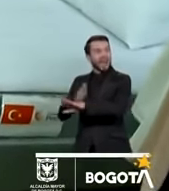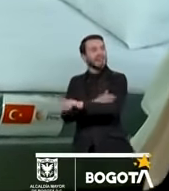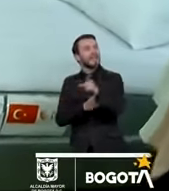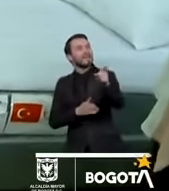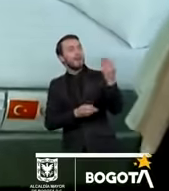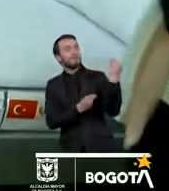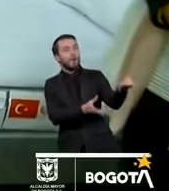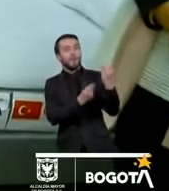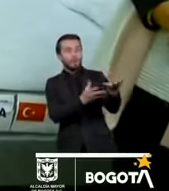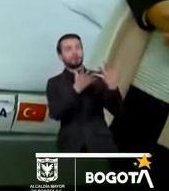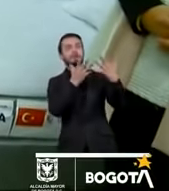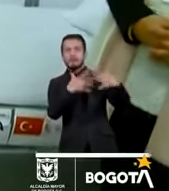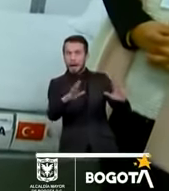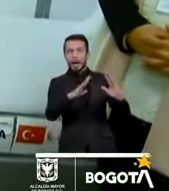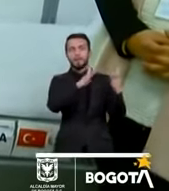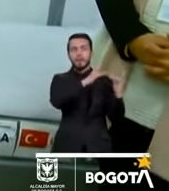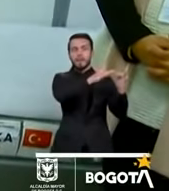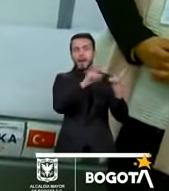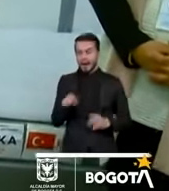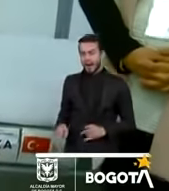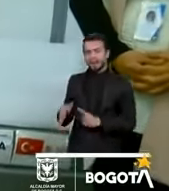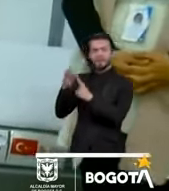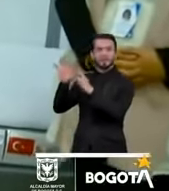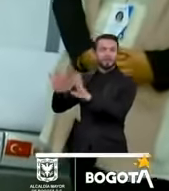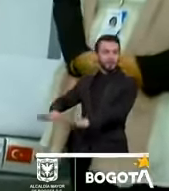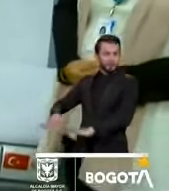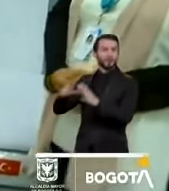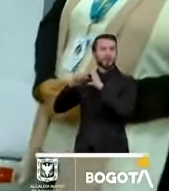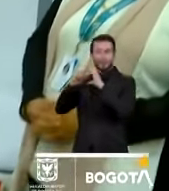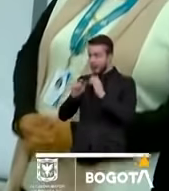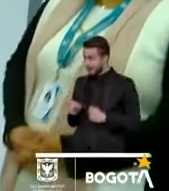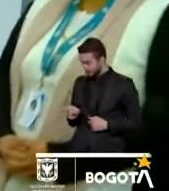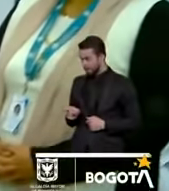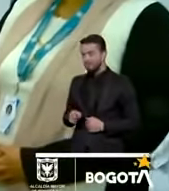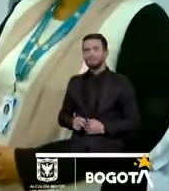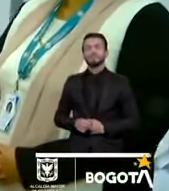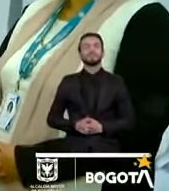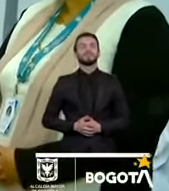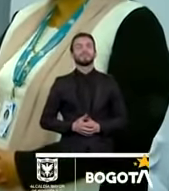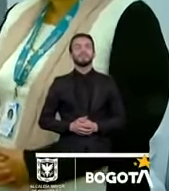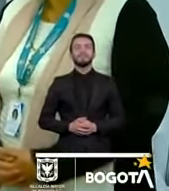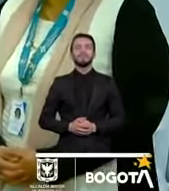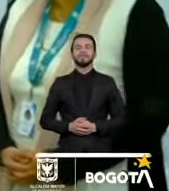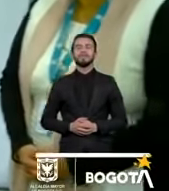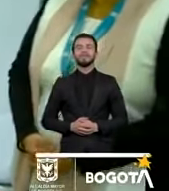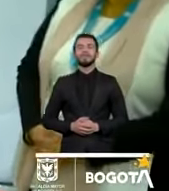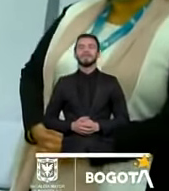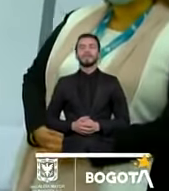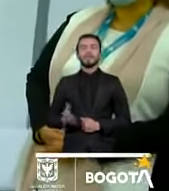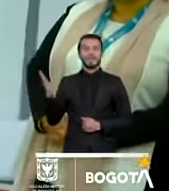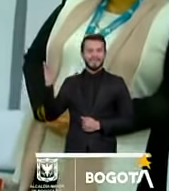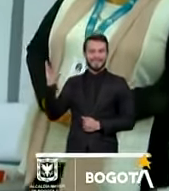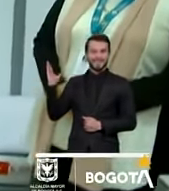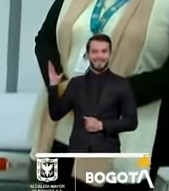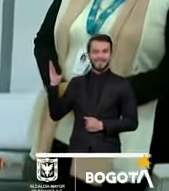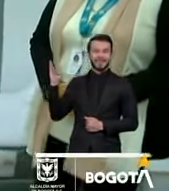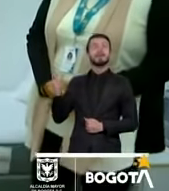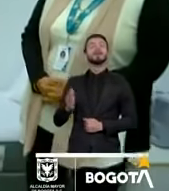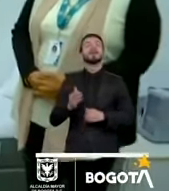instaladas. Señora embajadora, en nombre de la alcaldía mayor, de la Secretaría Distrital de Salud y de la